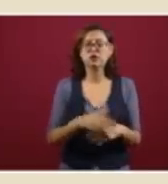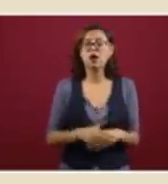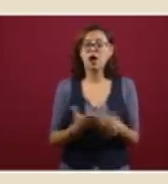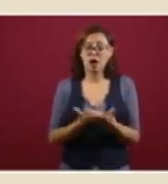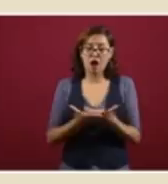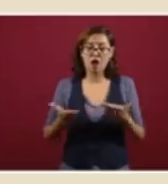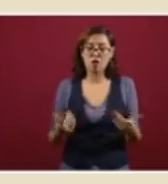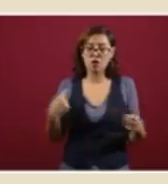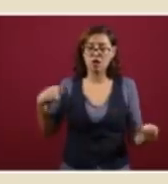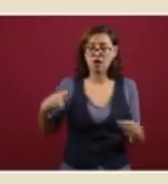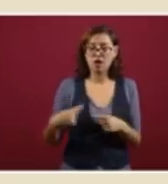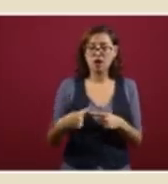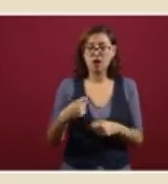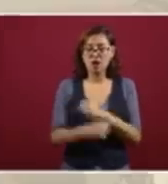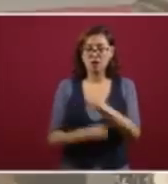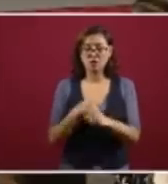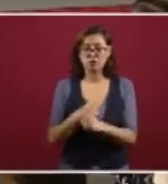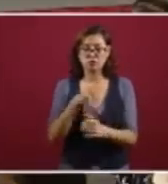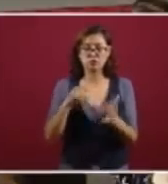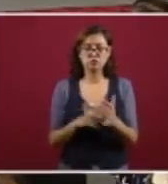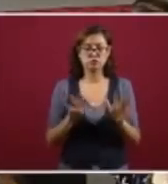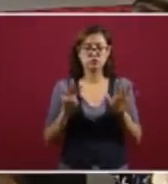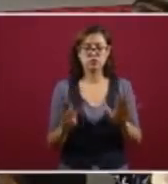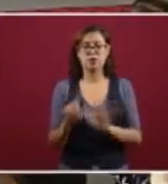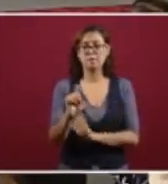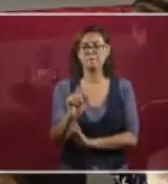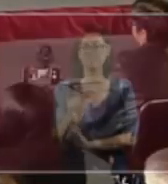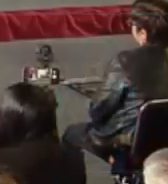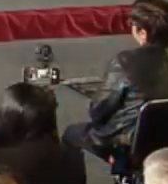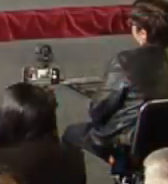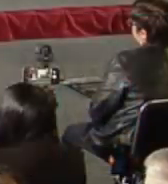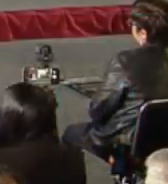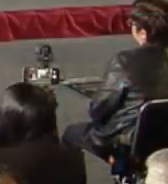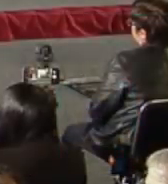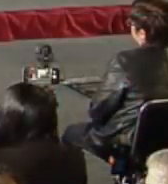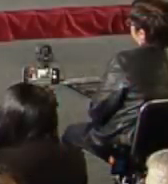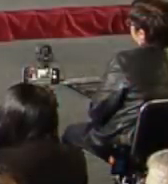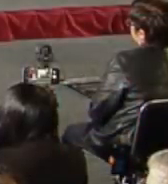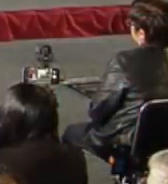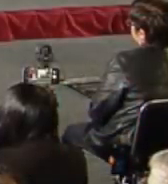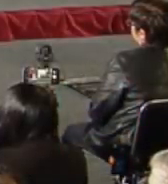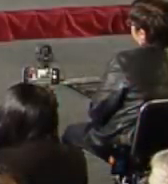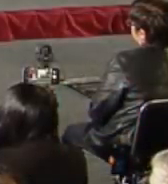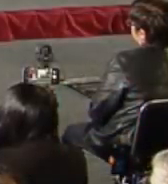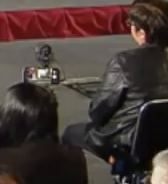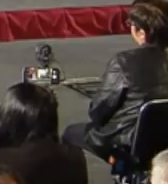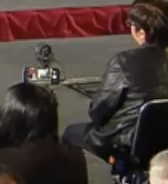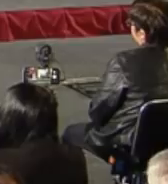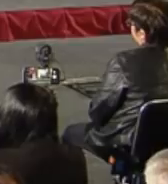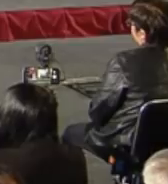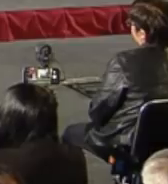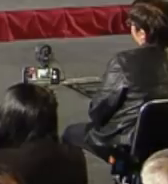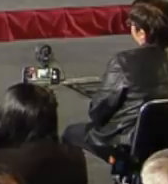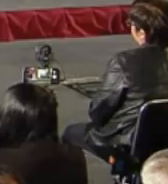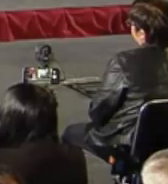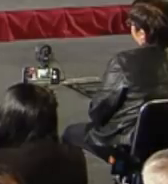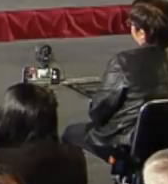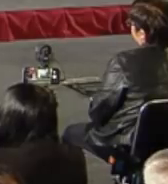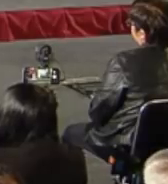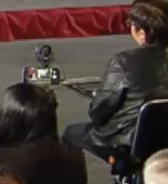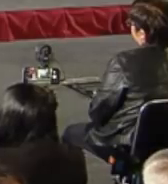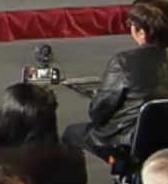fecha se llegaría al 26% y el estimado para finales del